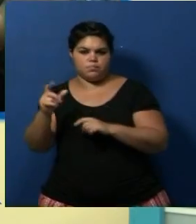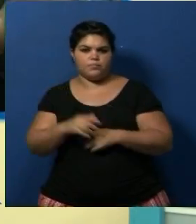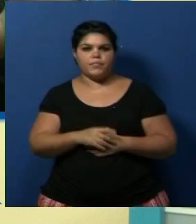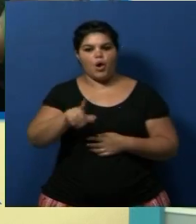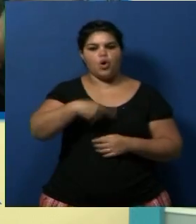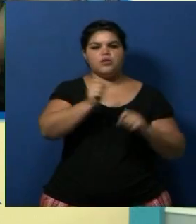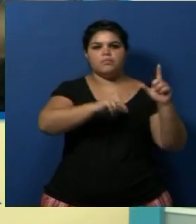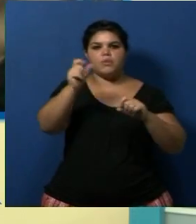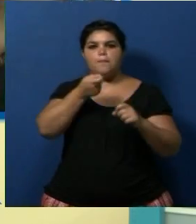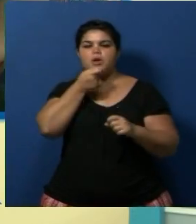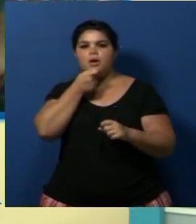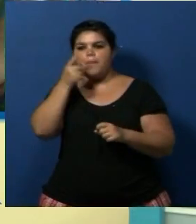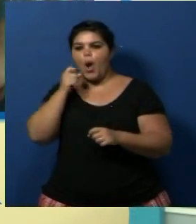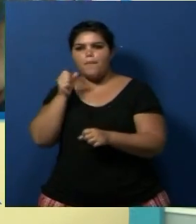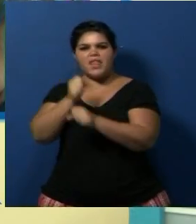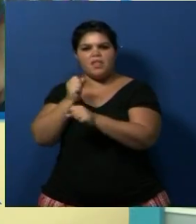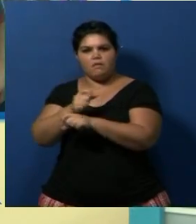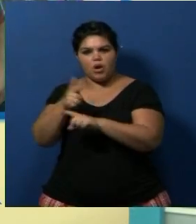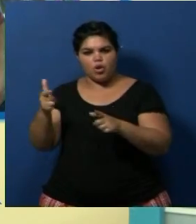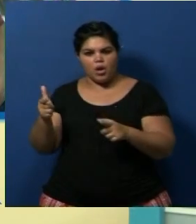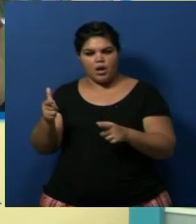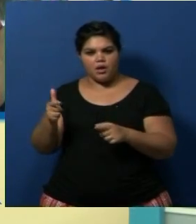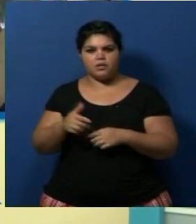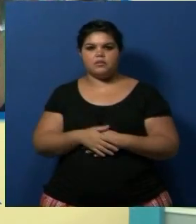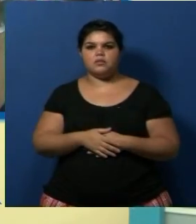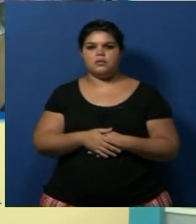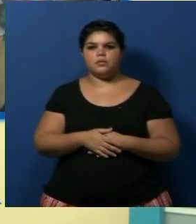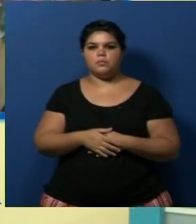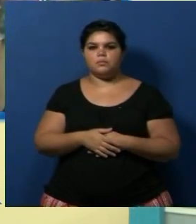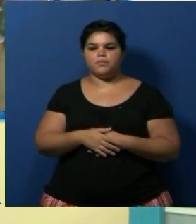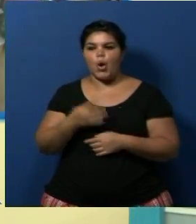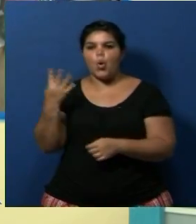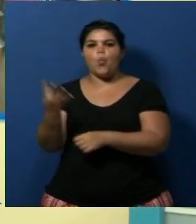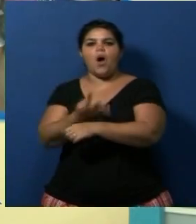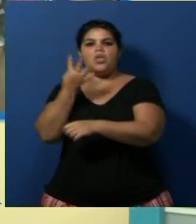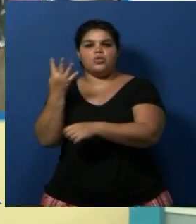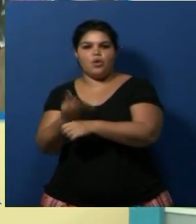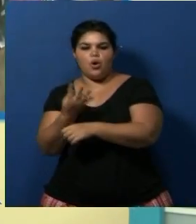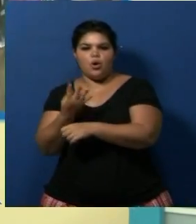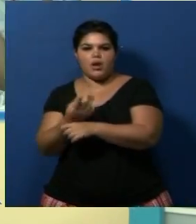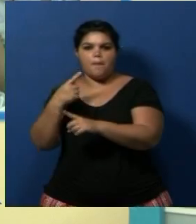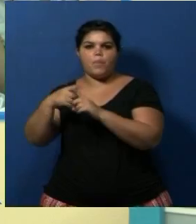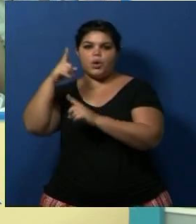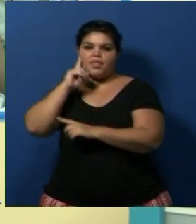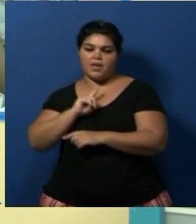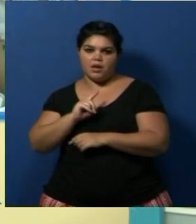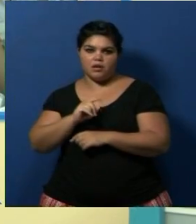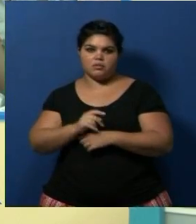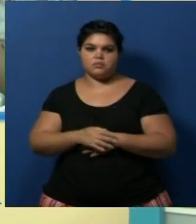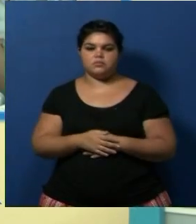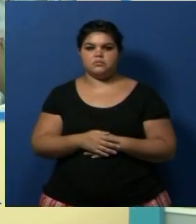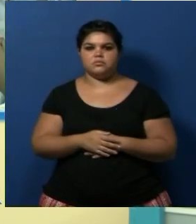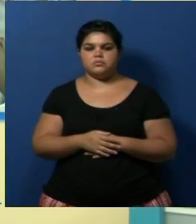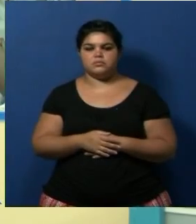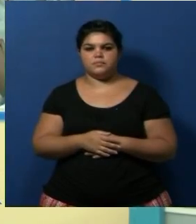hombres desocupados que utilizaban 4 horas diarias en